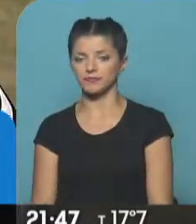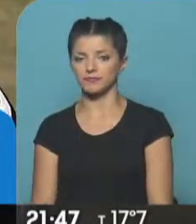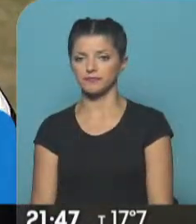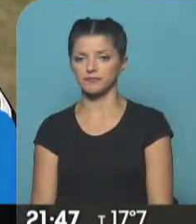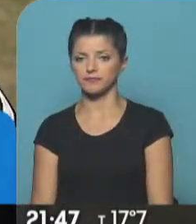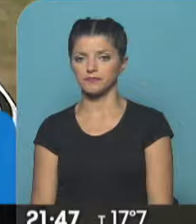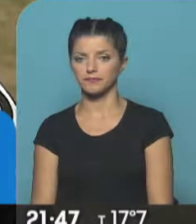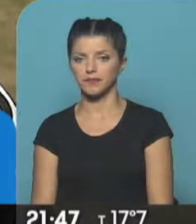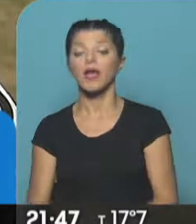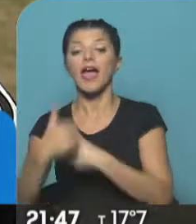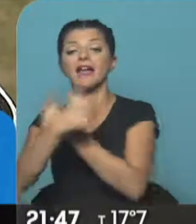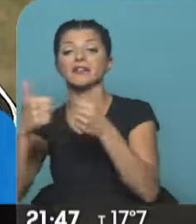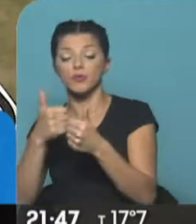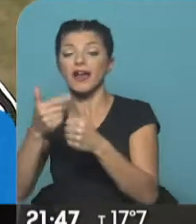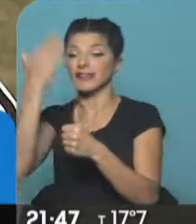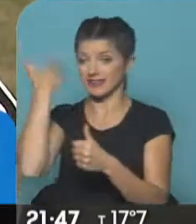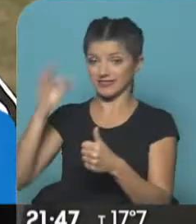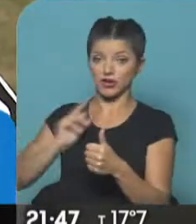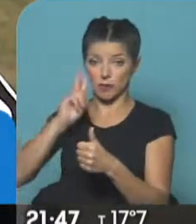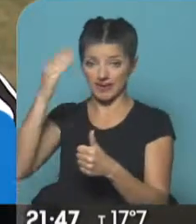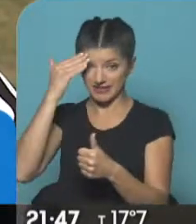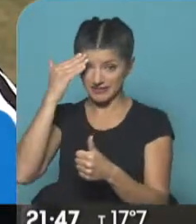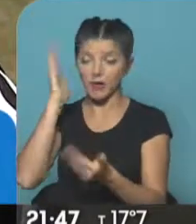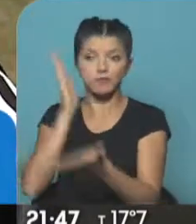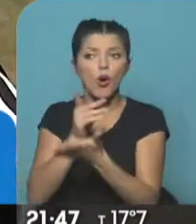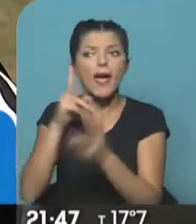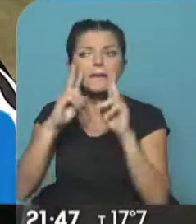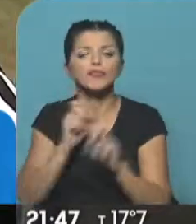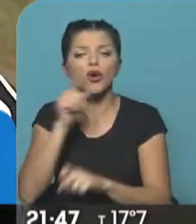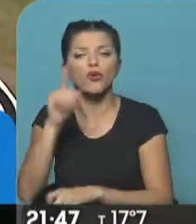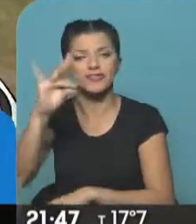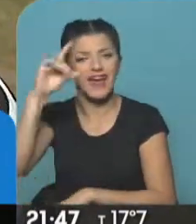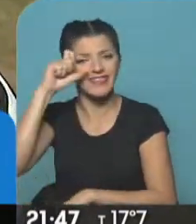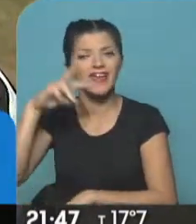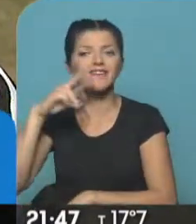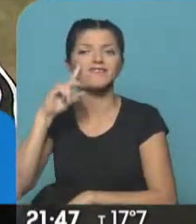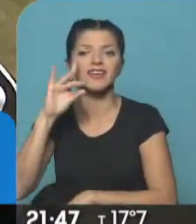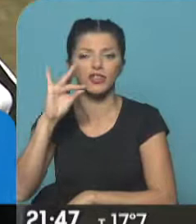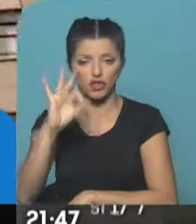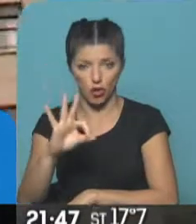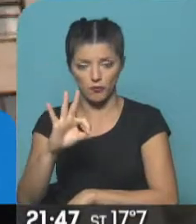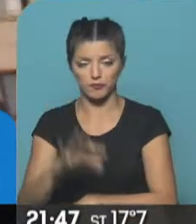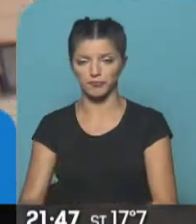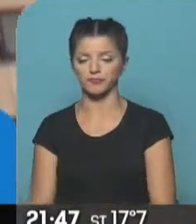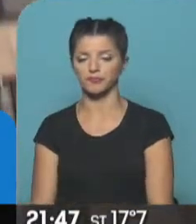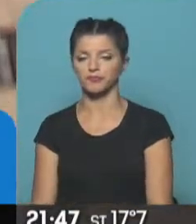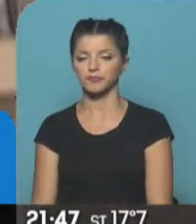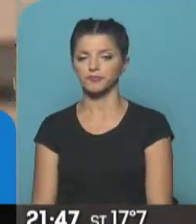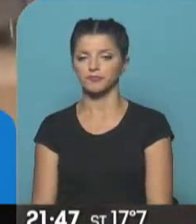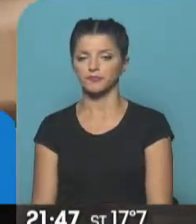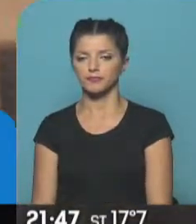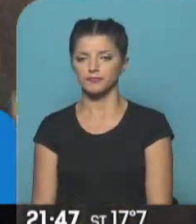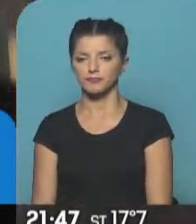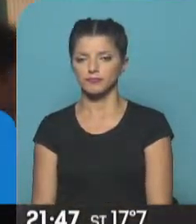emitió la sentencia de 2015 ordenó que se investigase a julio de vido estábamos esperando han sido casi